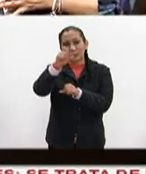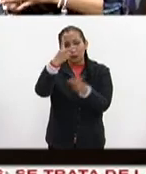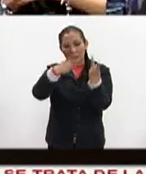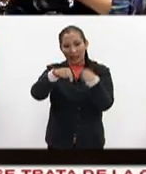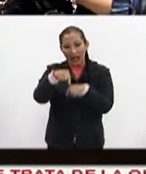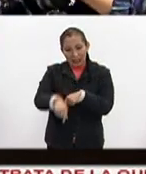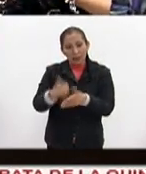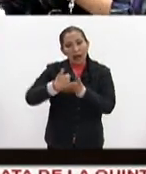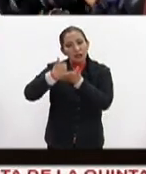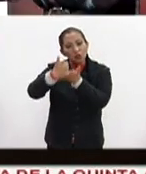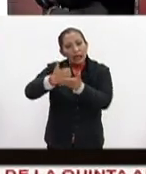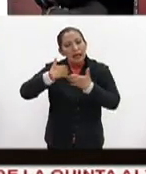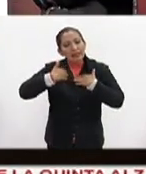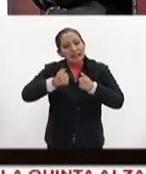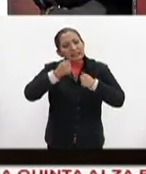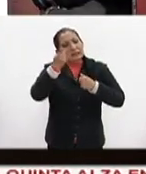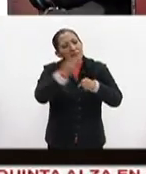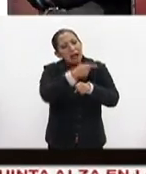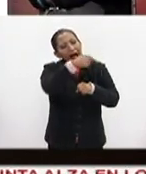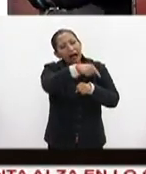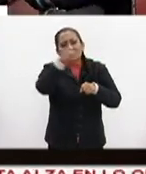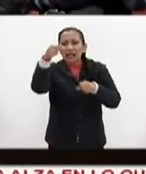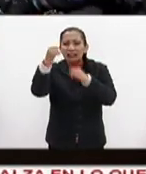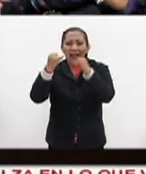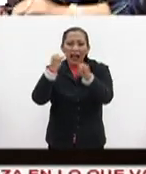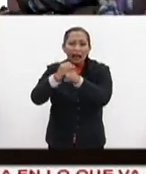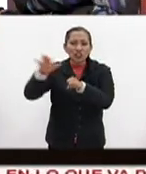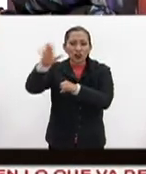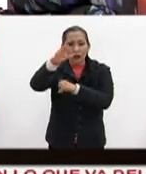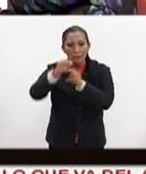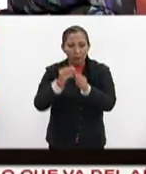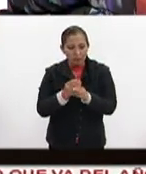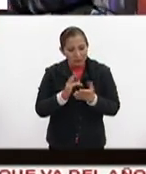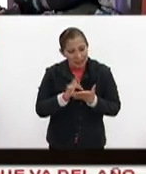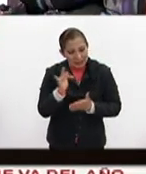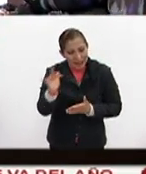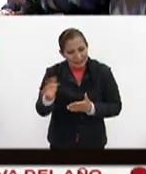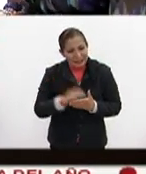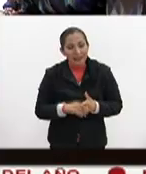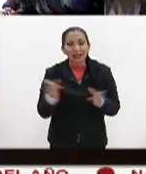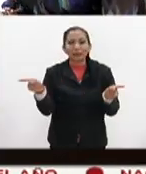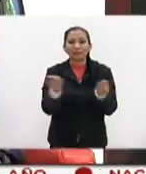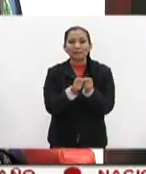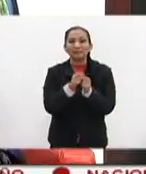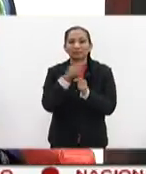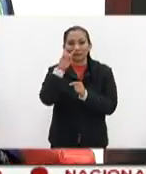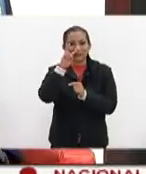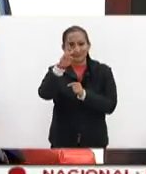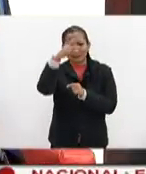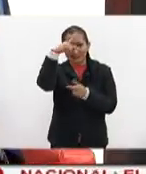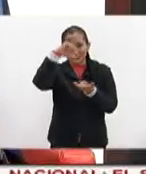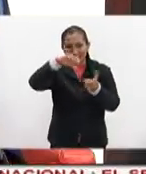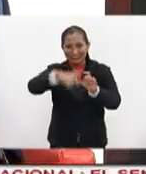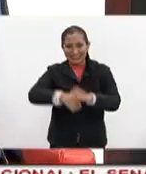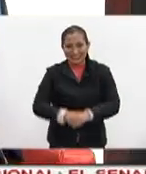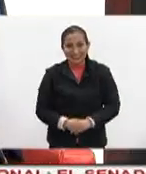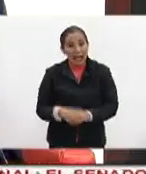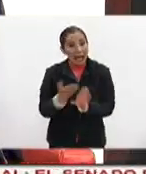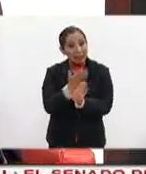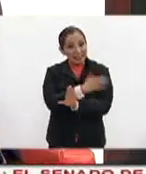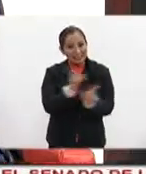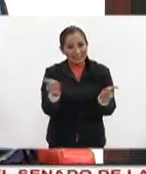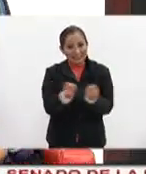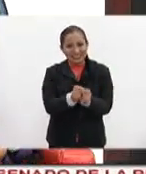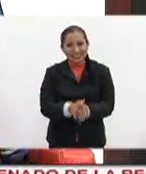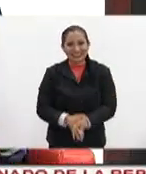estar aquí, por ayudarnos a entender estos asuntos que ocurren en el mundo. Gracias. Sí, gracias a ustedes. Vamos a una pausa. Le recuerdo que usted ve México al Día. Antes